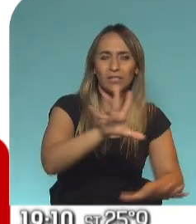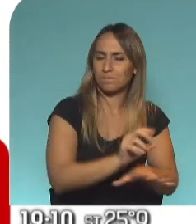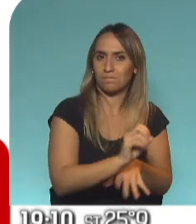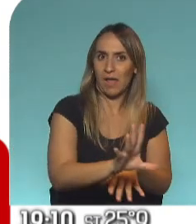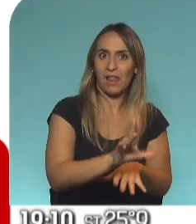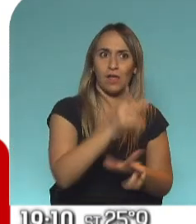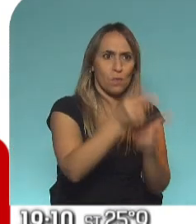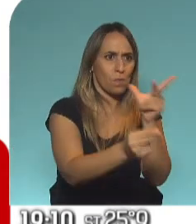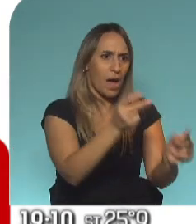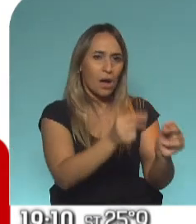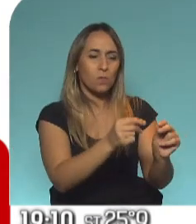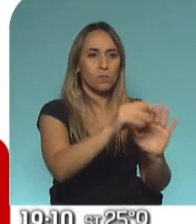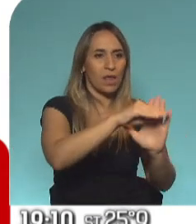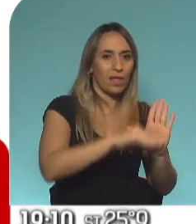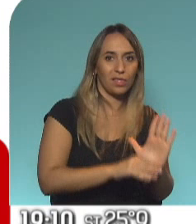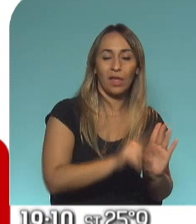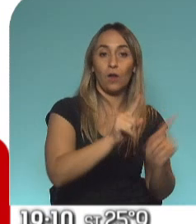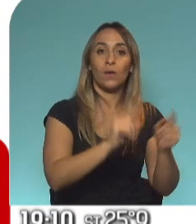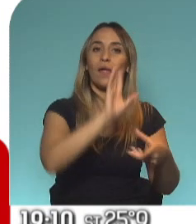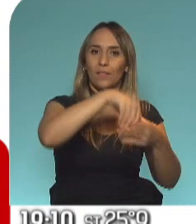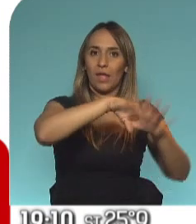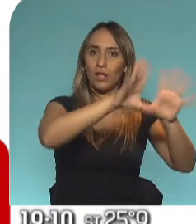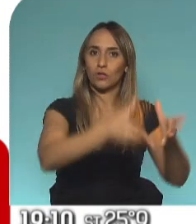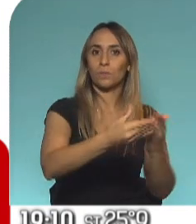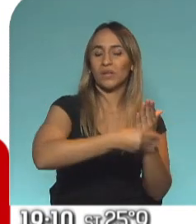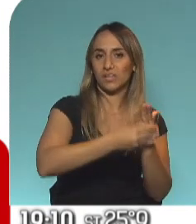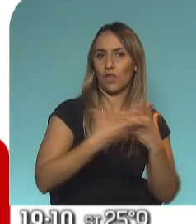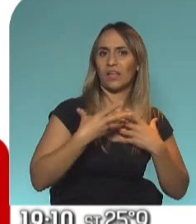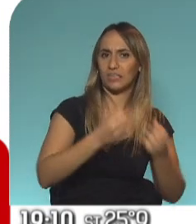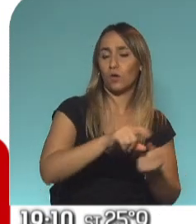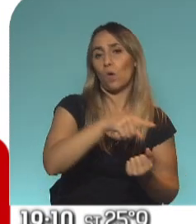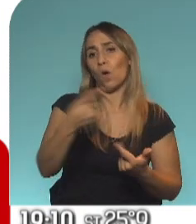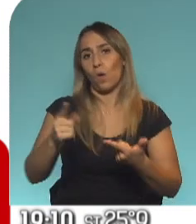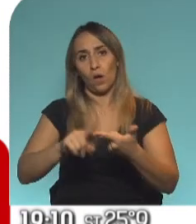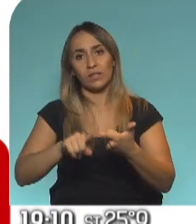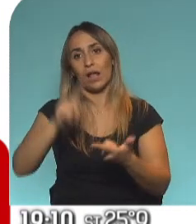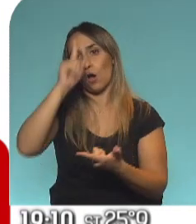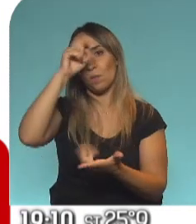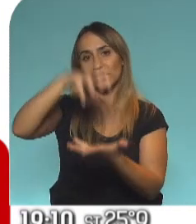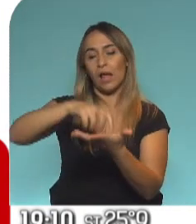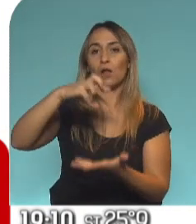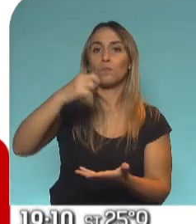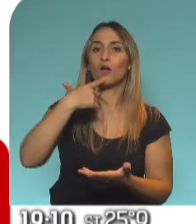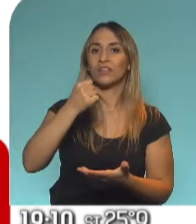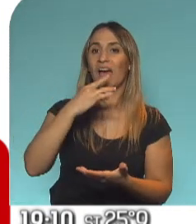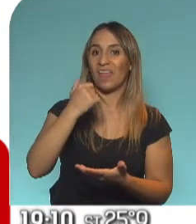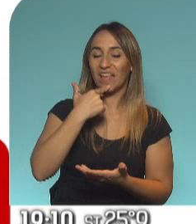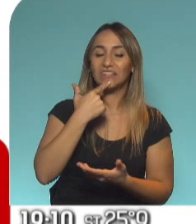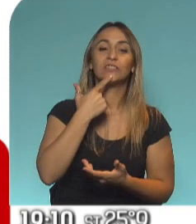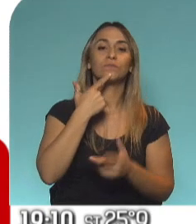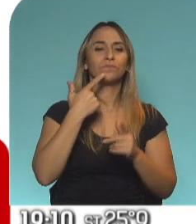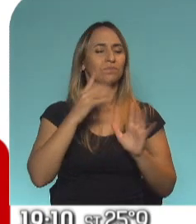en la vacunación, algunas en el Ministerio de Salud y otras en el Hospital Posadas. Sarlo